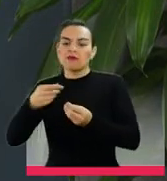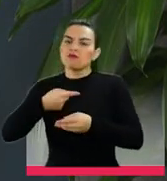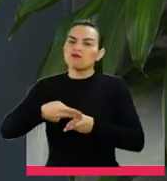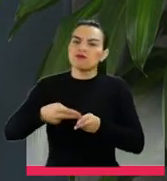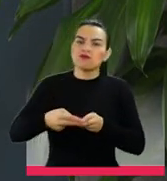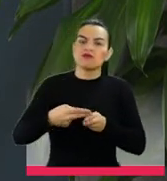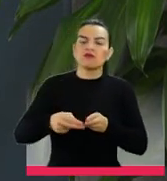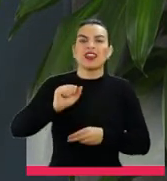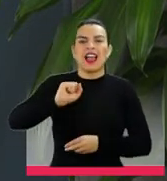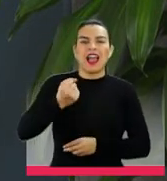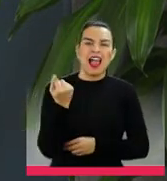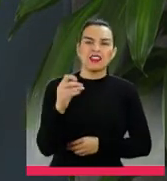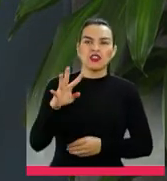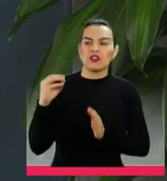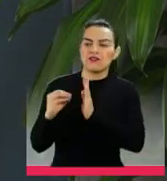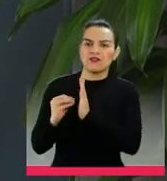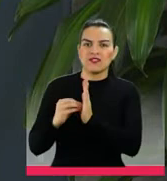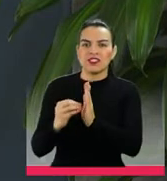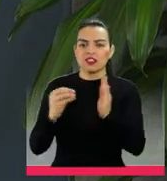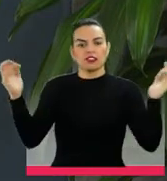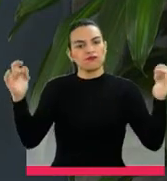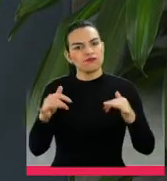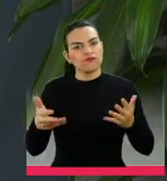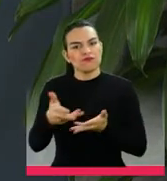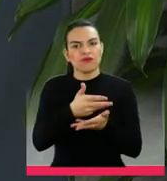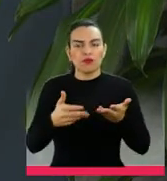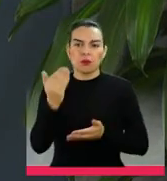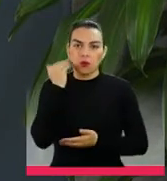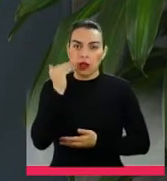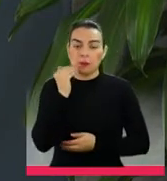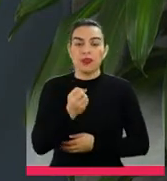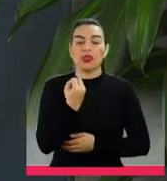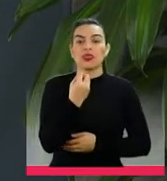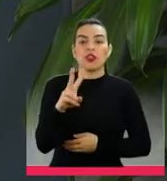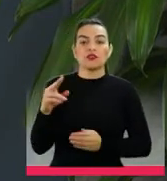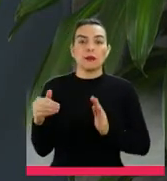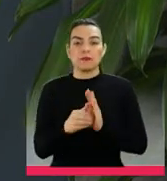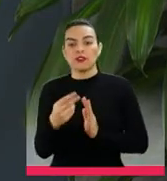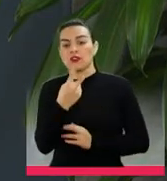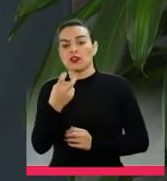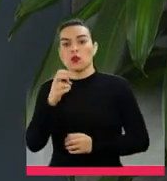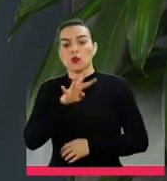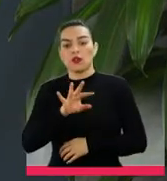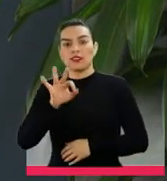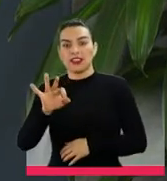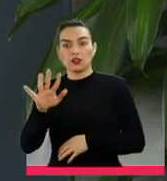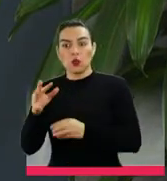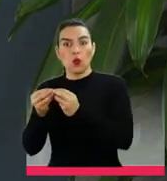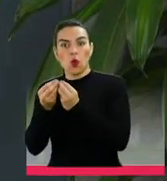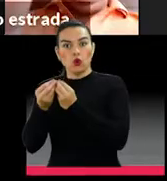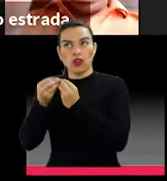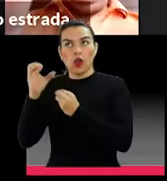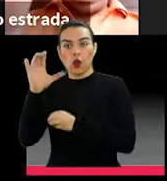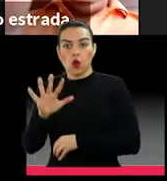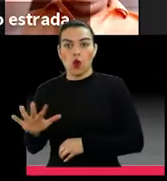comisiones de la mujer de los 12.200 43 concejales del país tan solo dos mil son mujeres